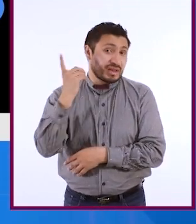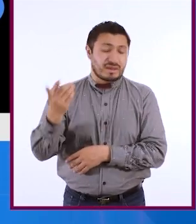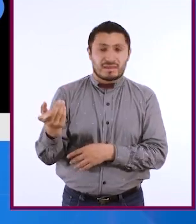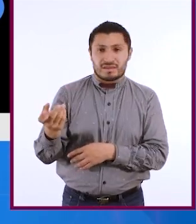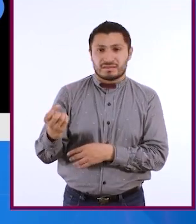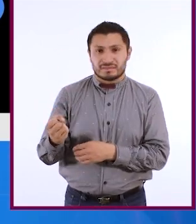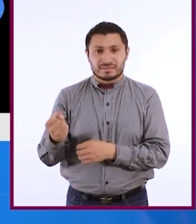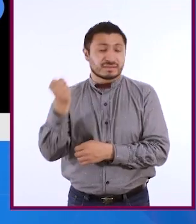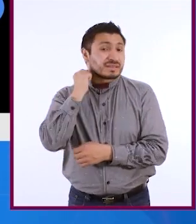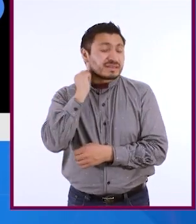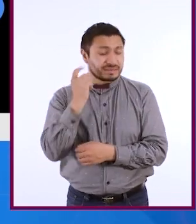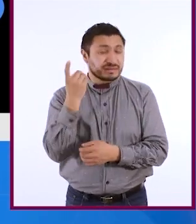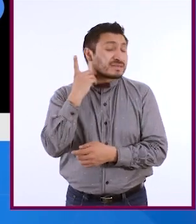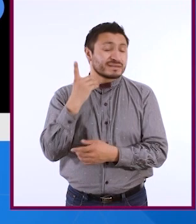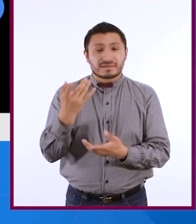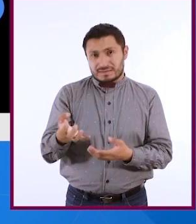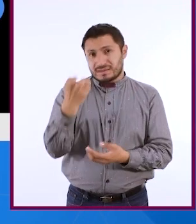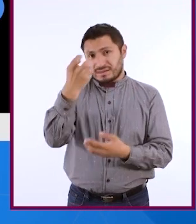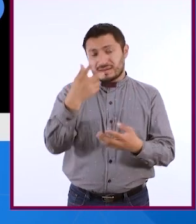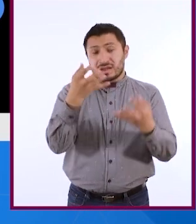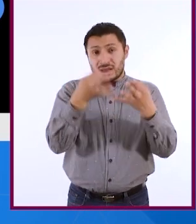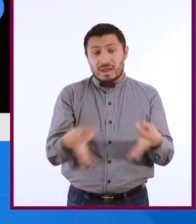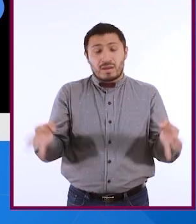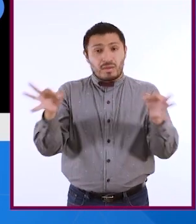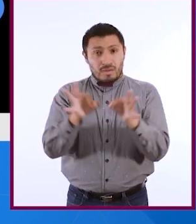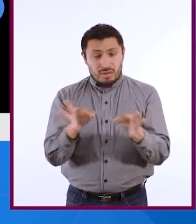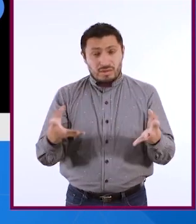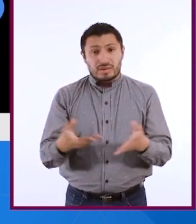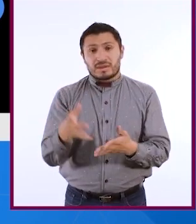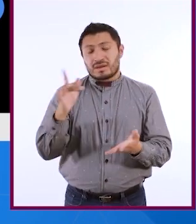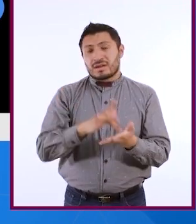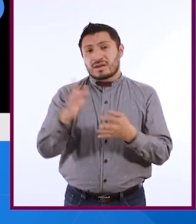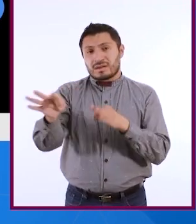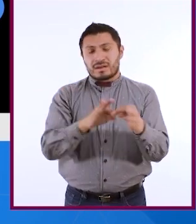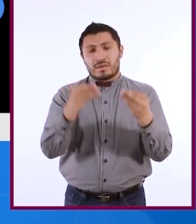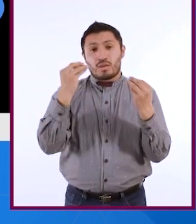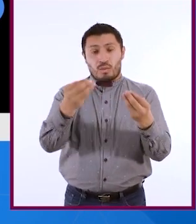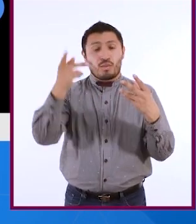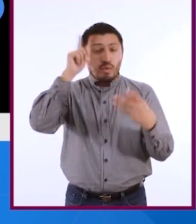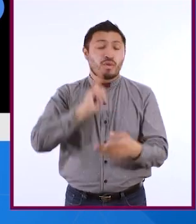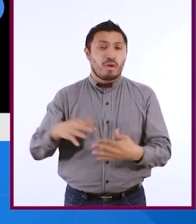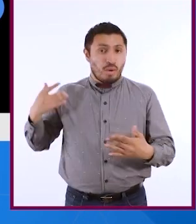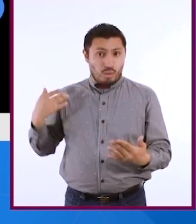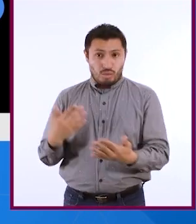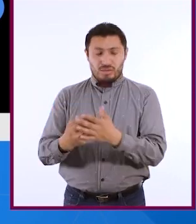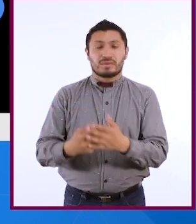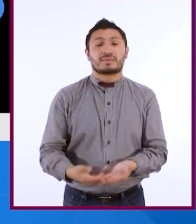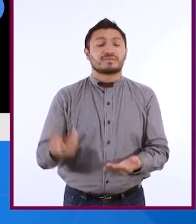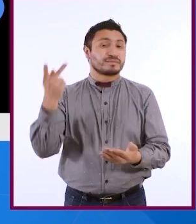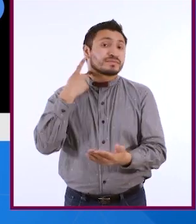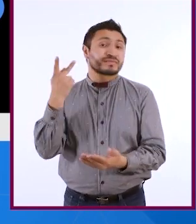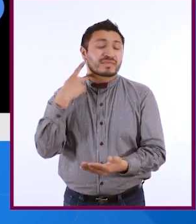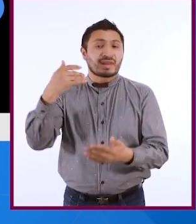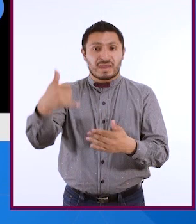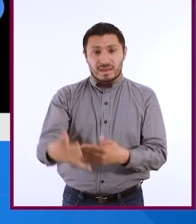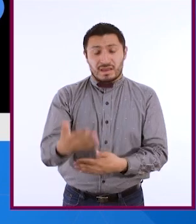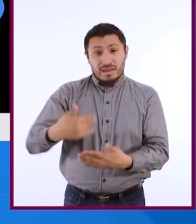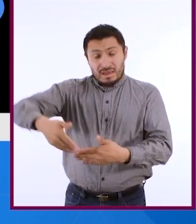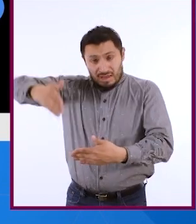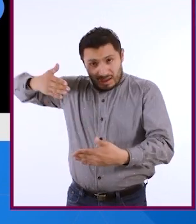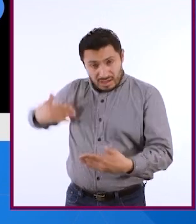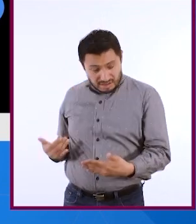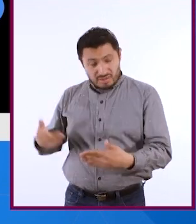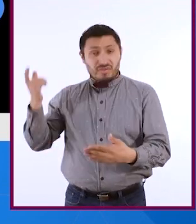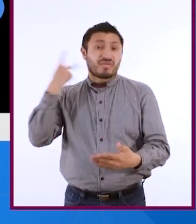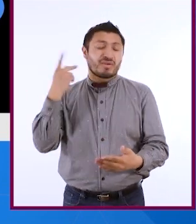muy significativa y muy importante que se llevó a cabo gracias al trabajo de muchísimas mujeres en política y desde afuera de la